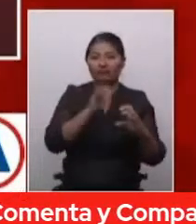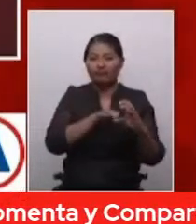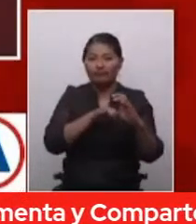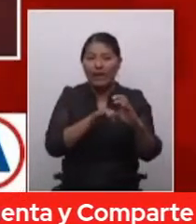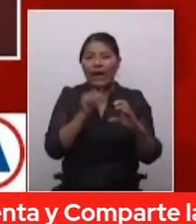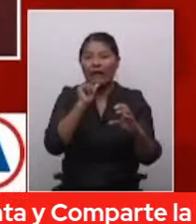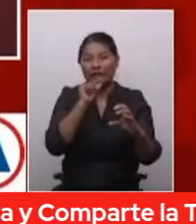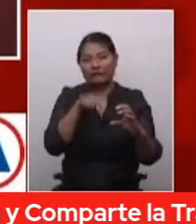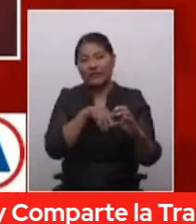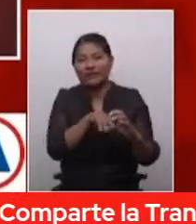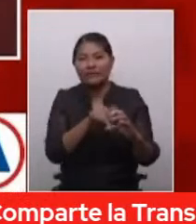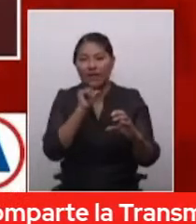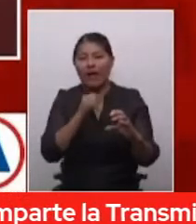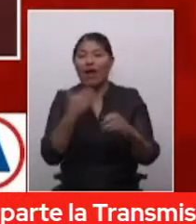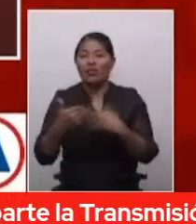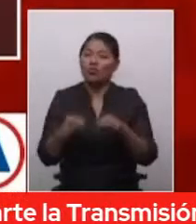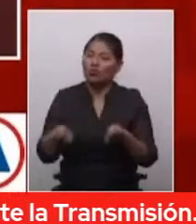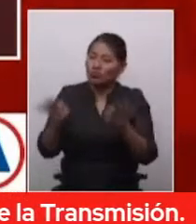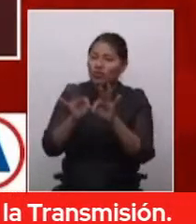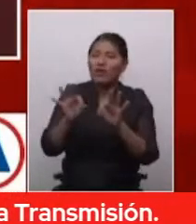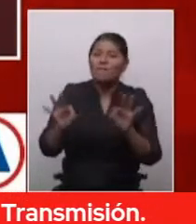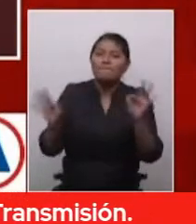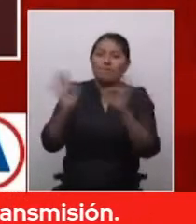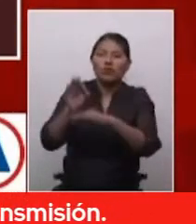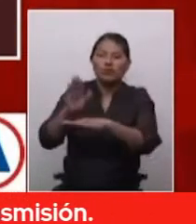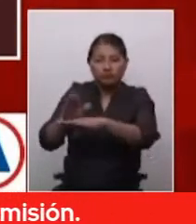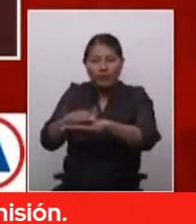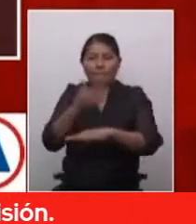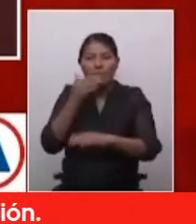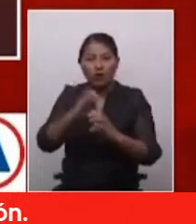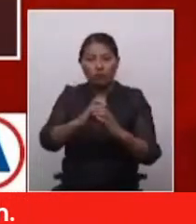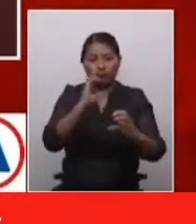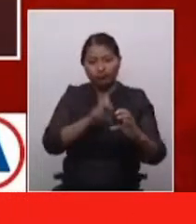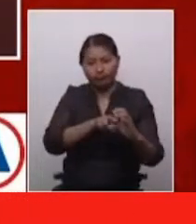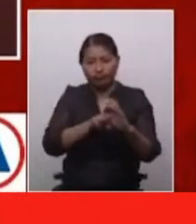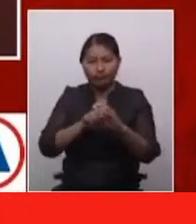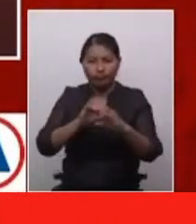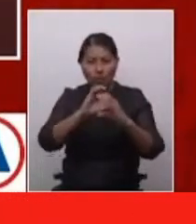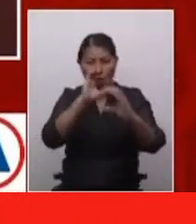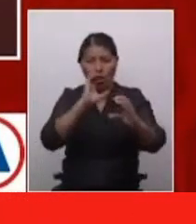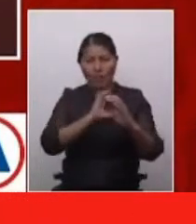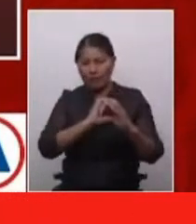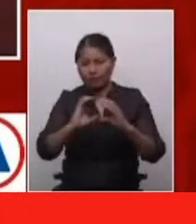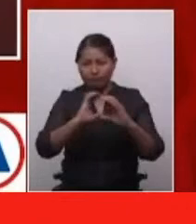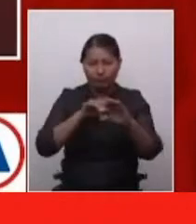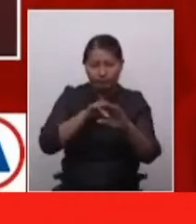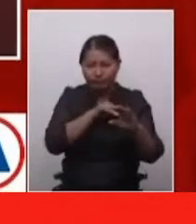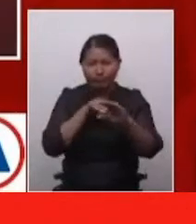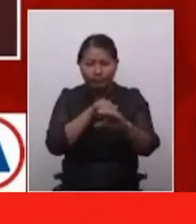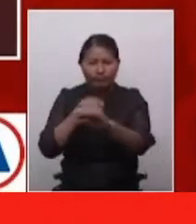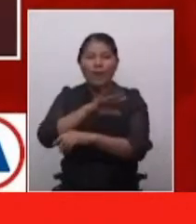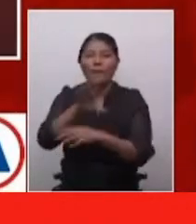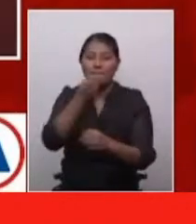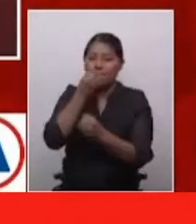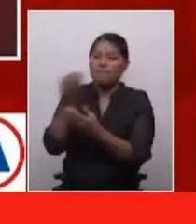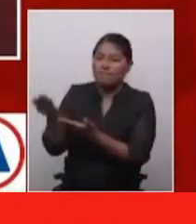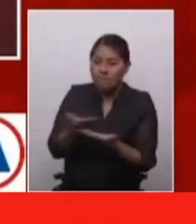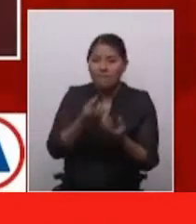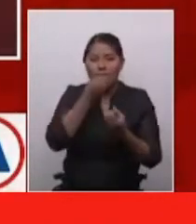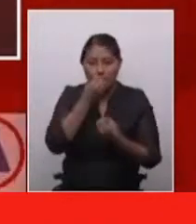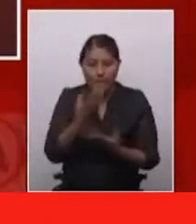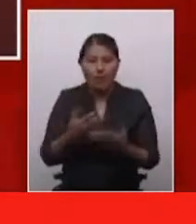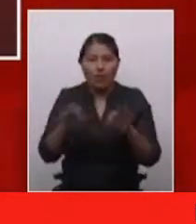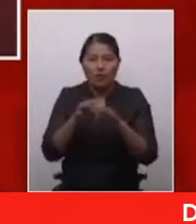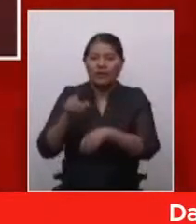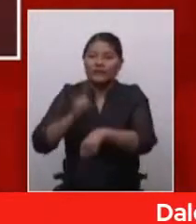Y lo que nosotros queremos hacer es privilegiar el transporte público masivo para descongestionar el tránsito